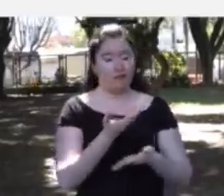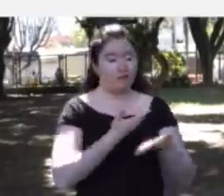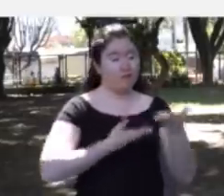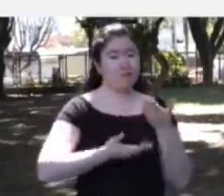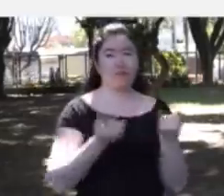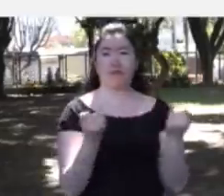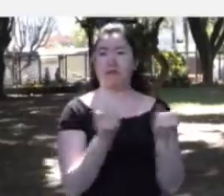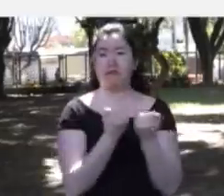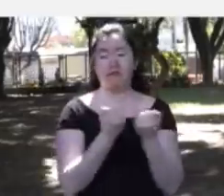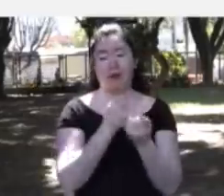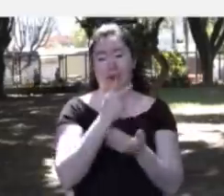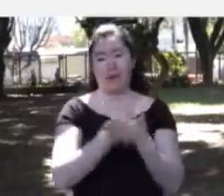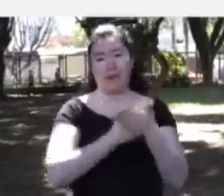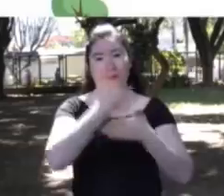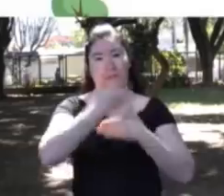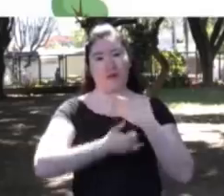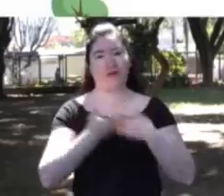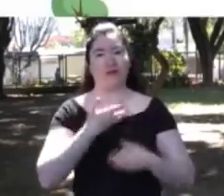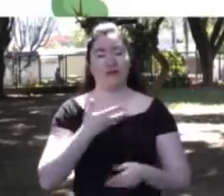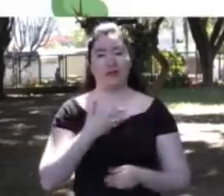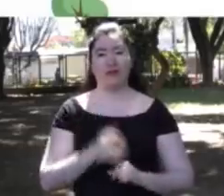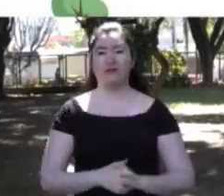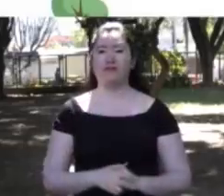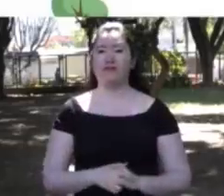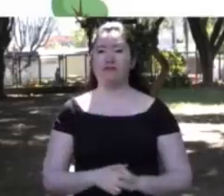estaciones conforme a proyecto. La siguiente.